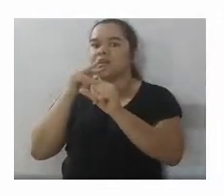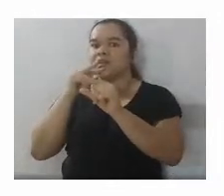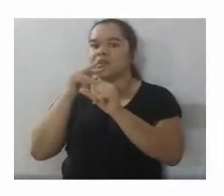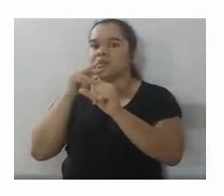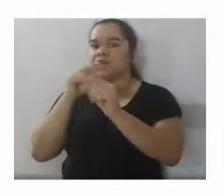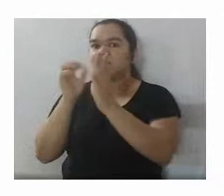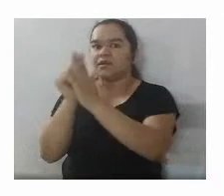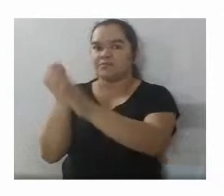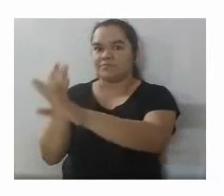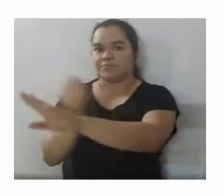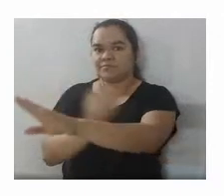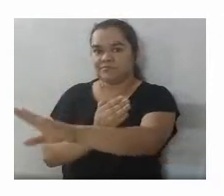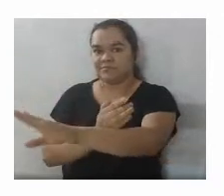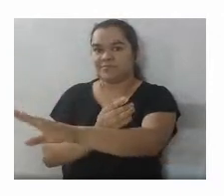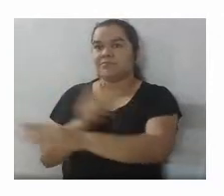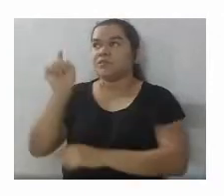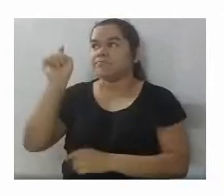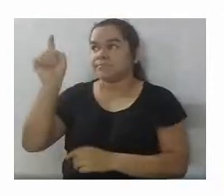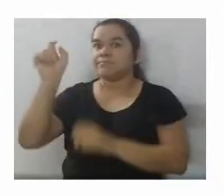y nuevamente volvemos